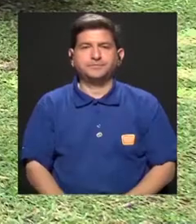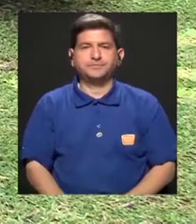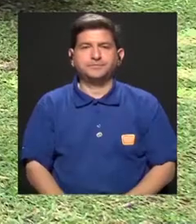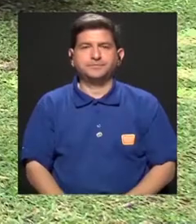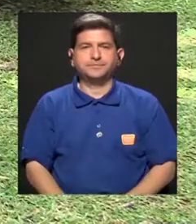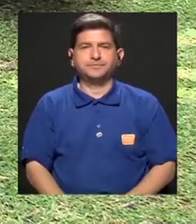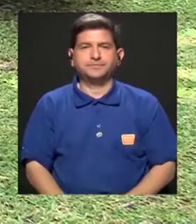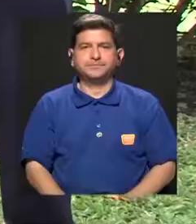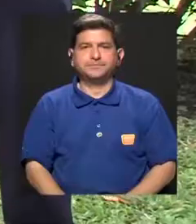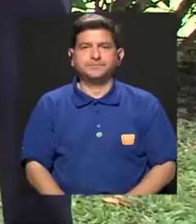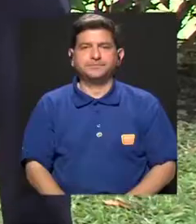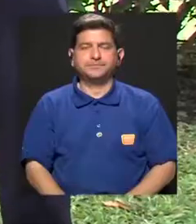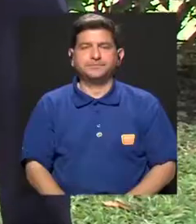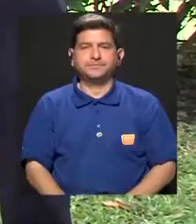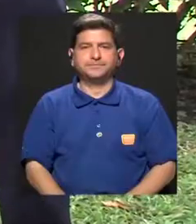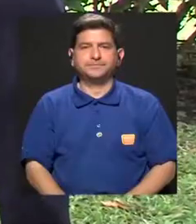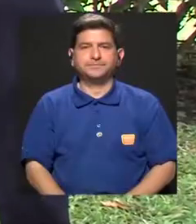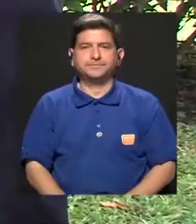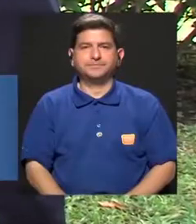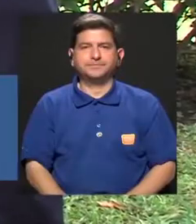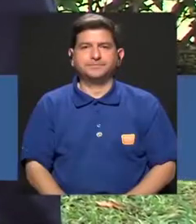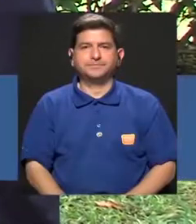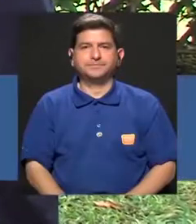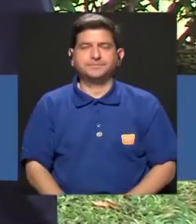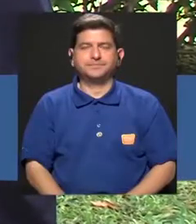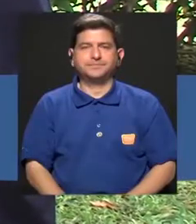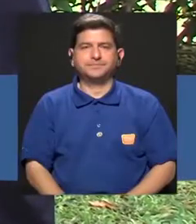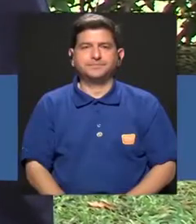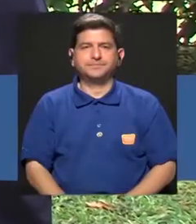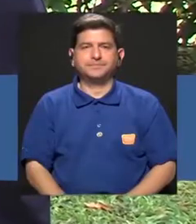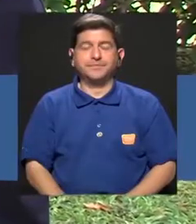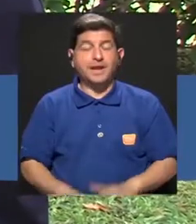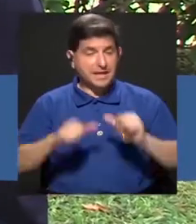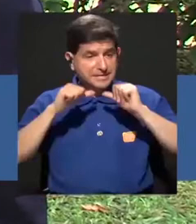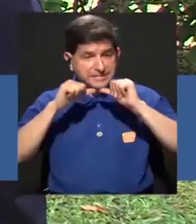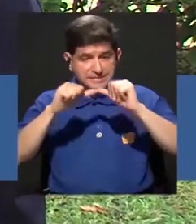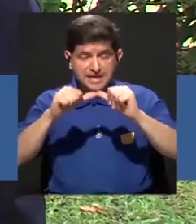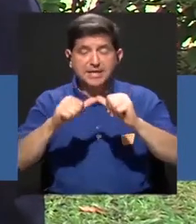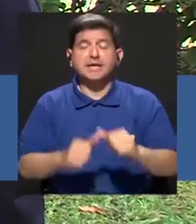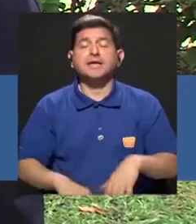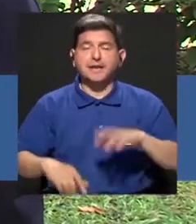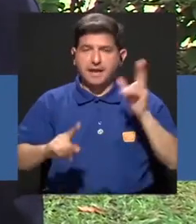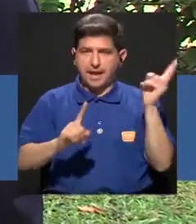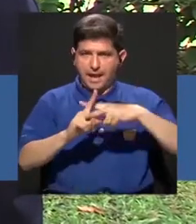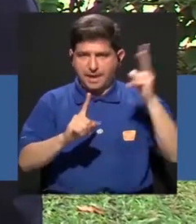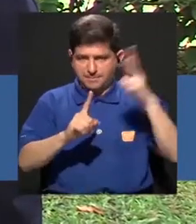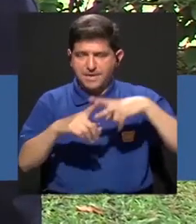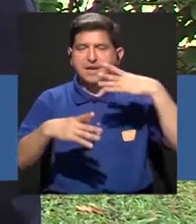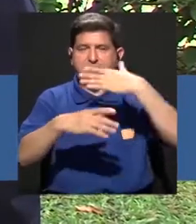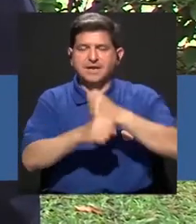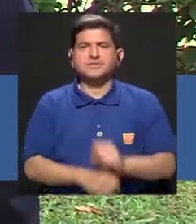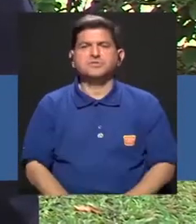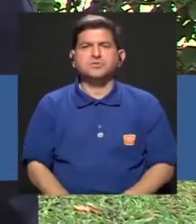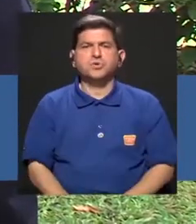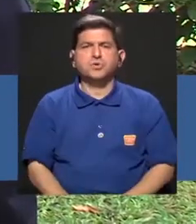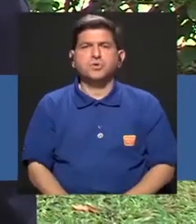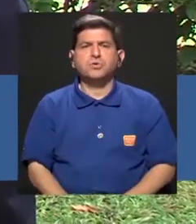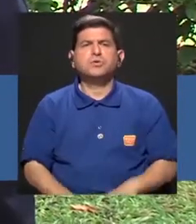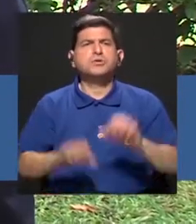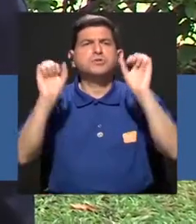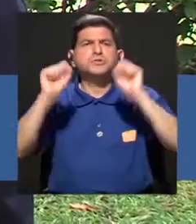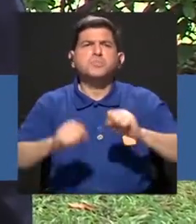pie y otra vez me vuelvo a sentar. Y así continuamos realizando la ejecución. Se debe